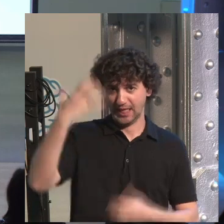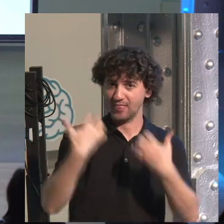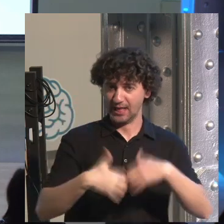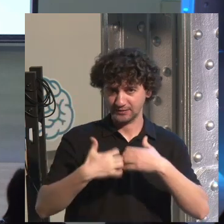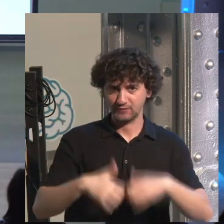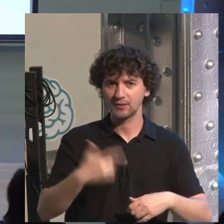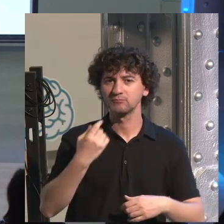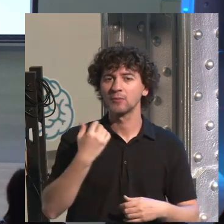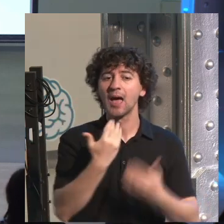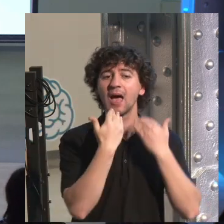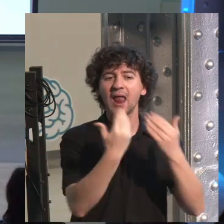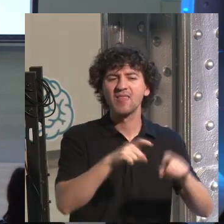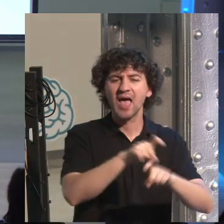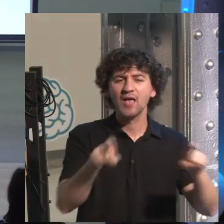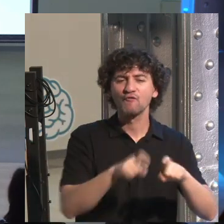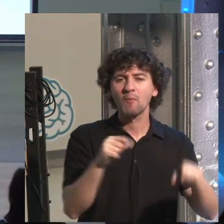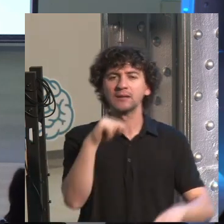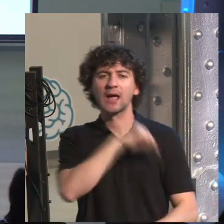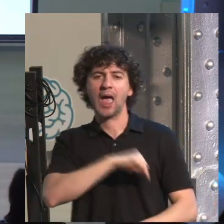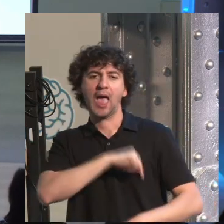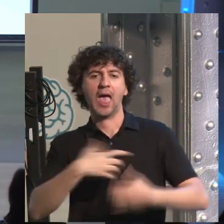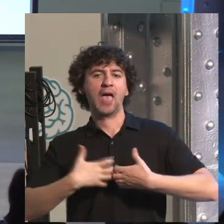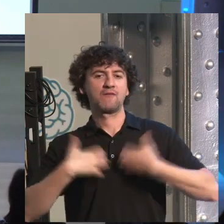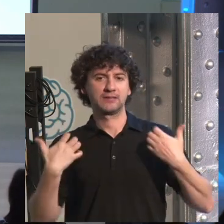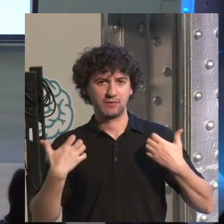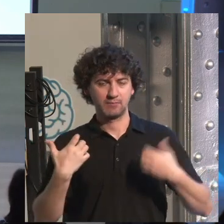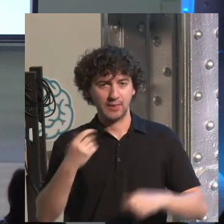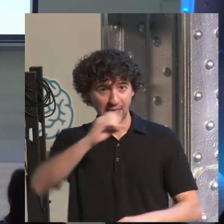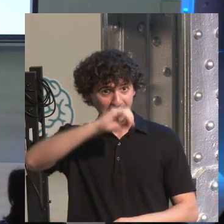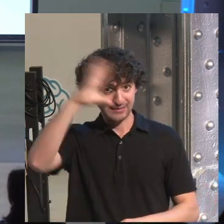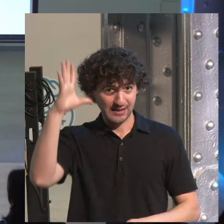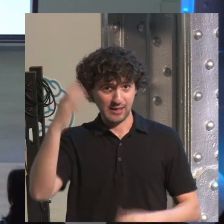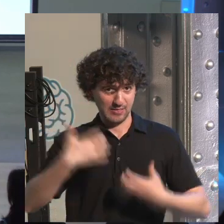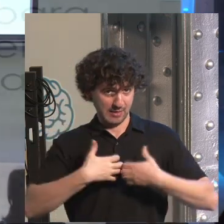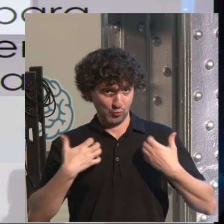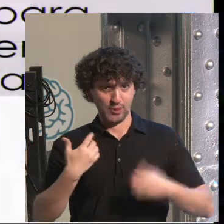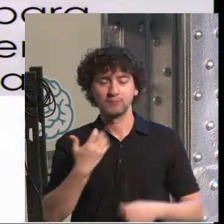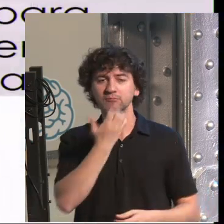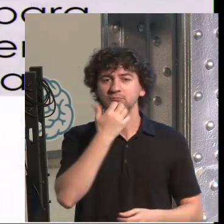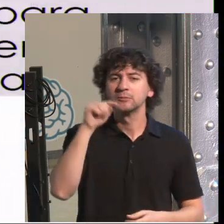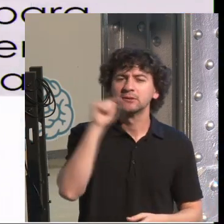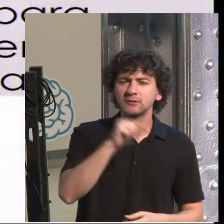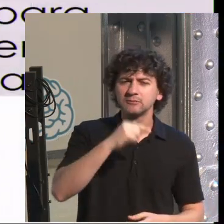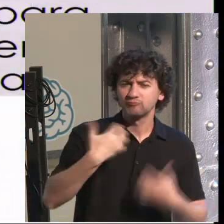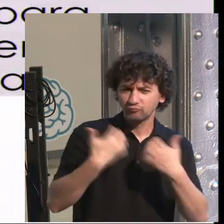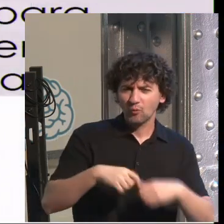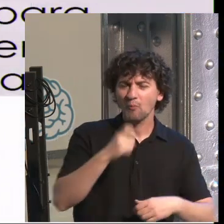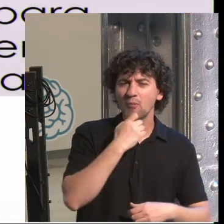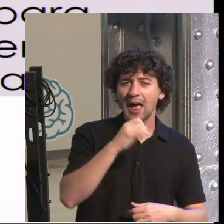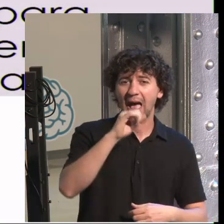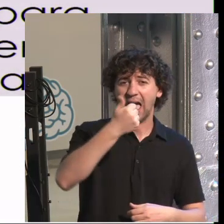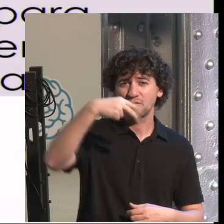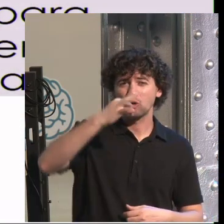de la informática afectiva. La inteligencia emocional, supongo que Antonio Damasio igual hablará de ello, la inteligencia social